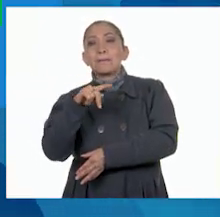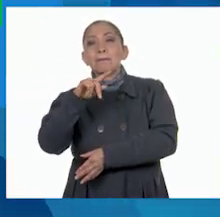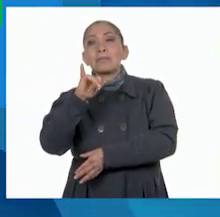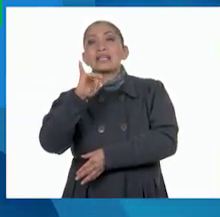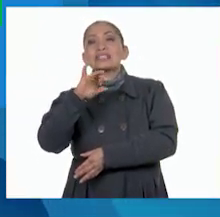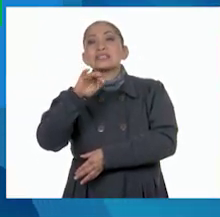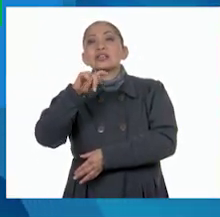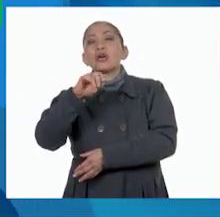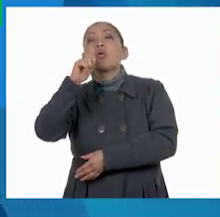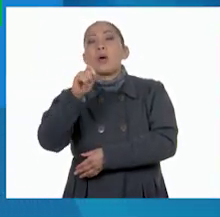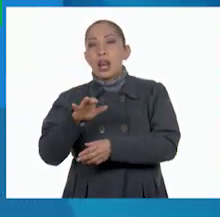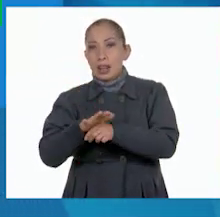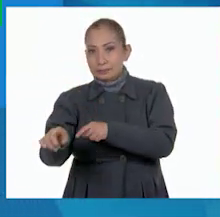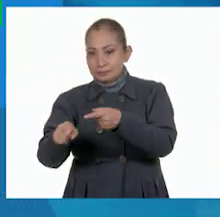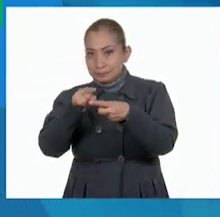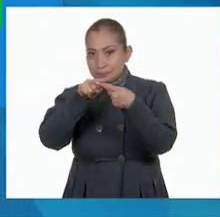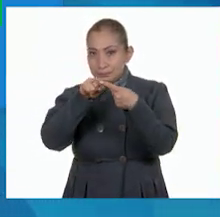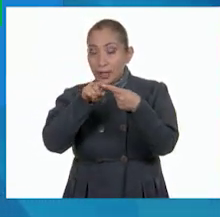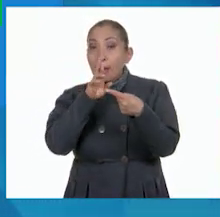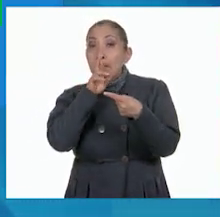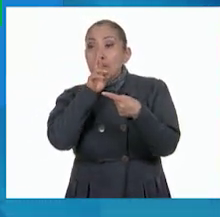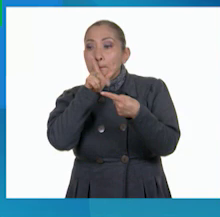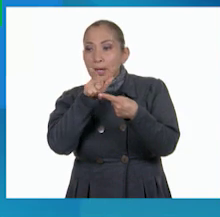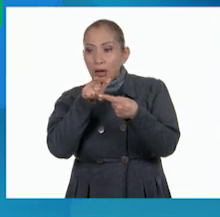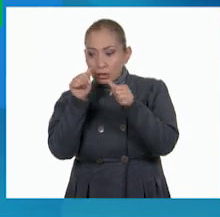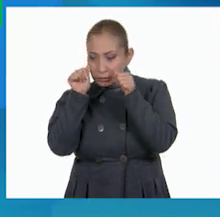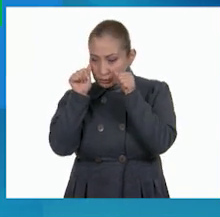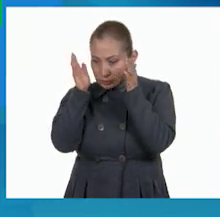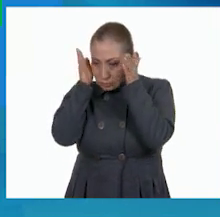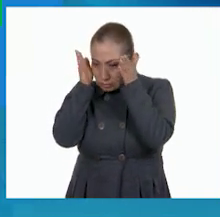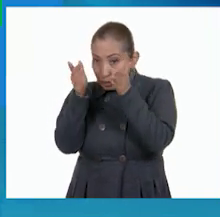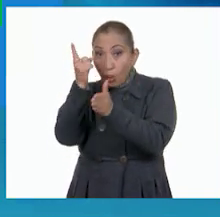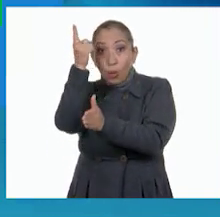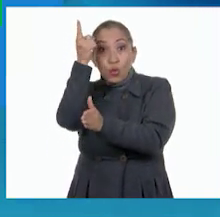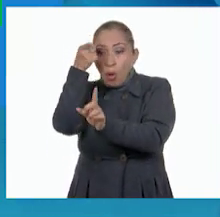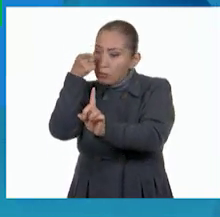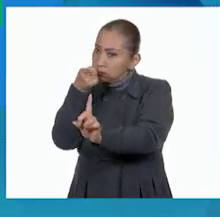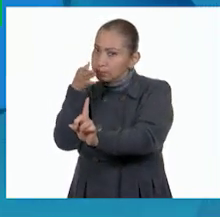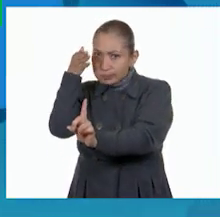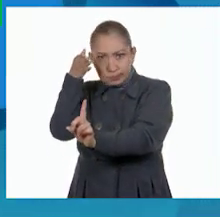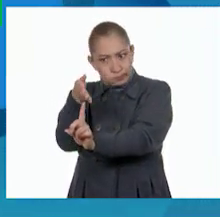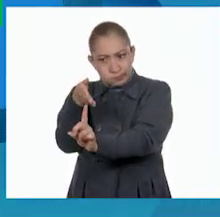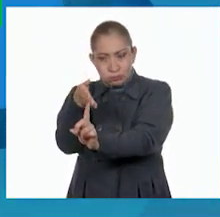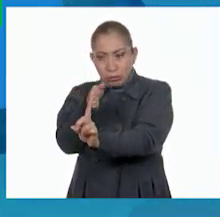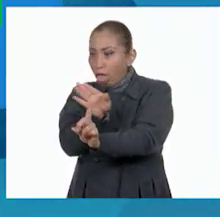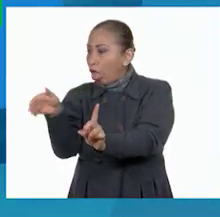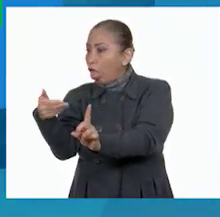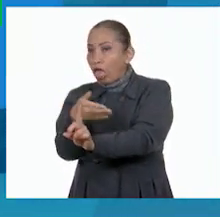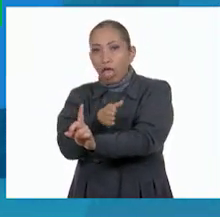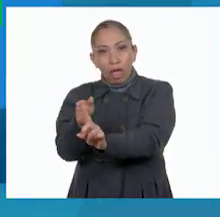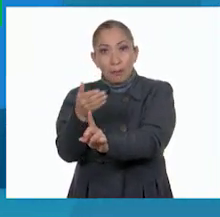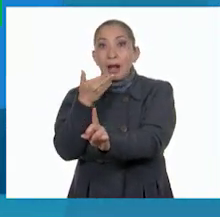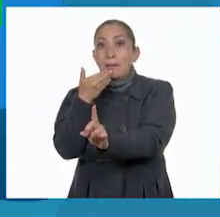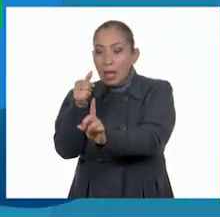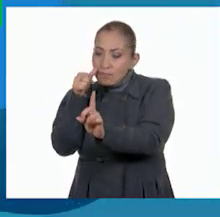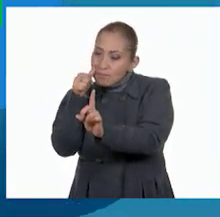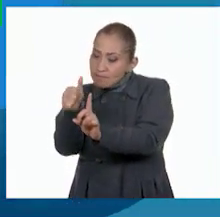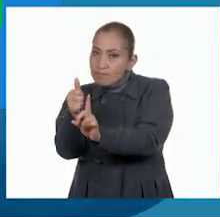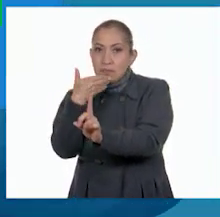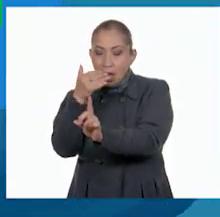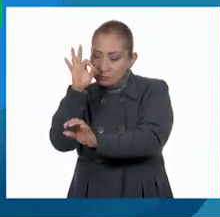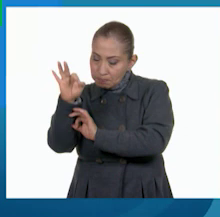son: es mejor concentrarse en un asunto a la vez para que sea bien